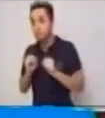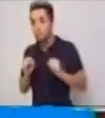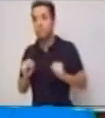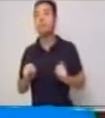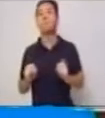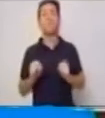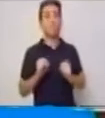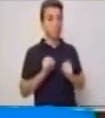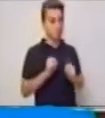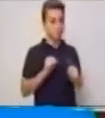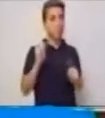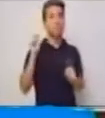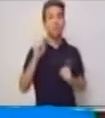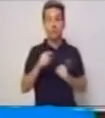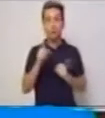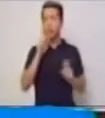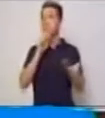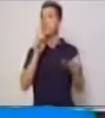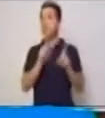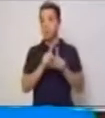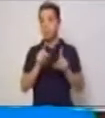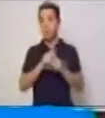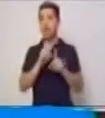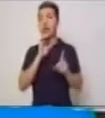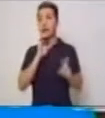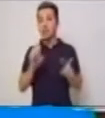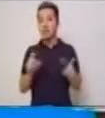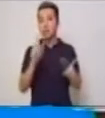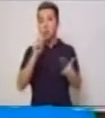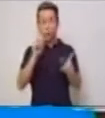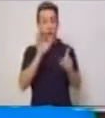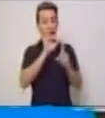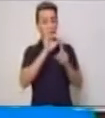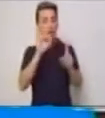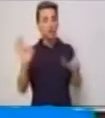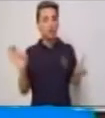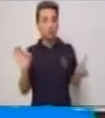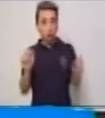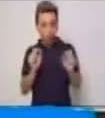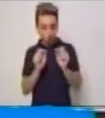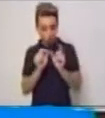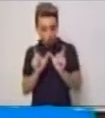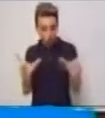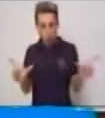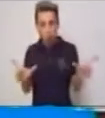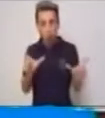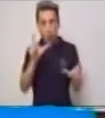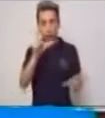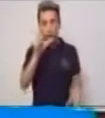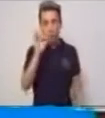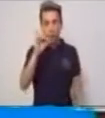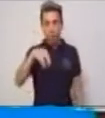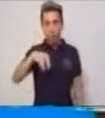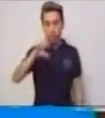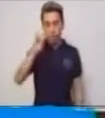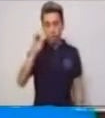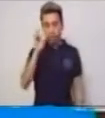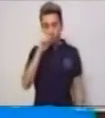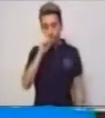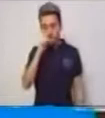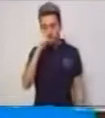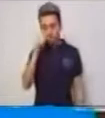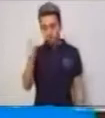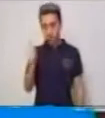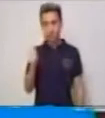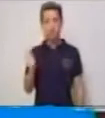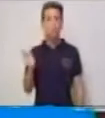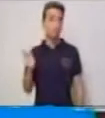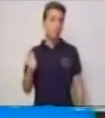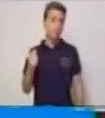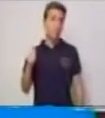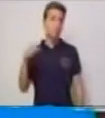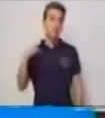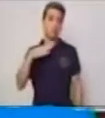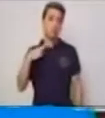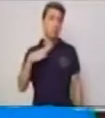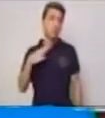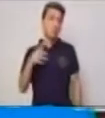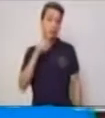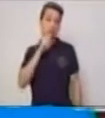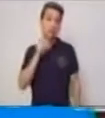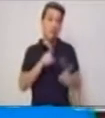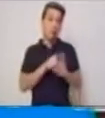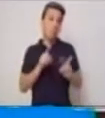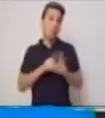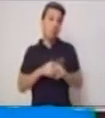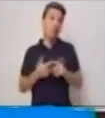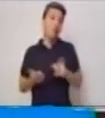es una oración compuesta. Una oración compuesta también puede tener dos personas